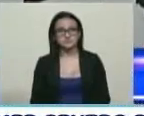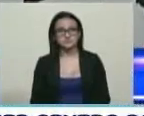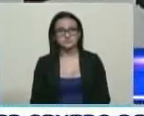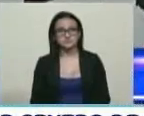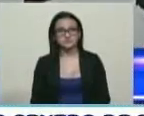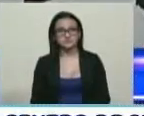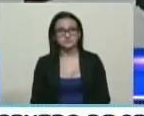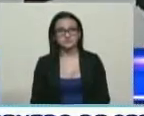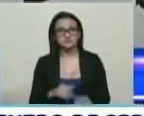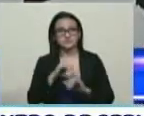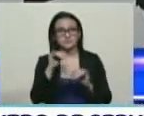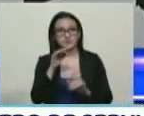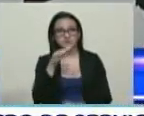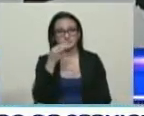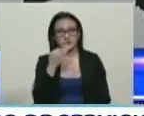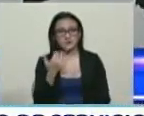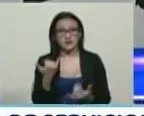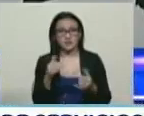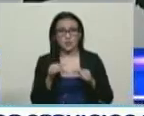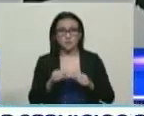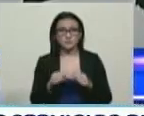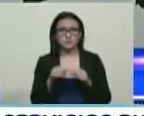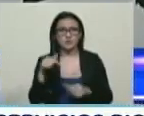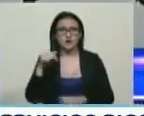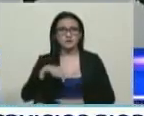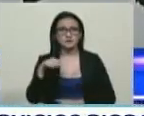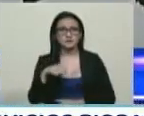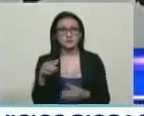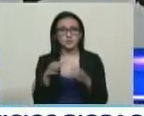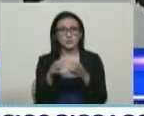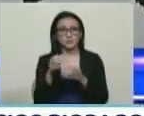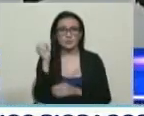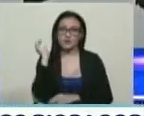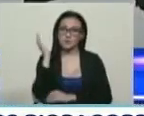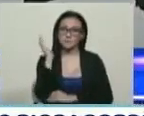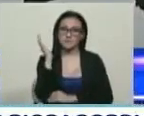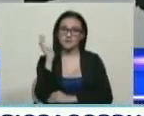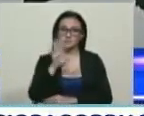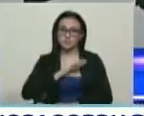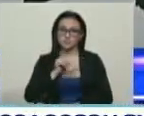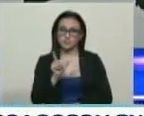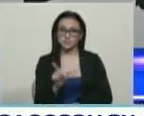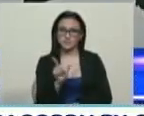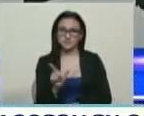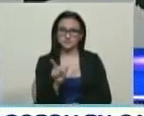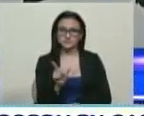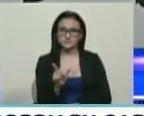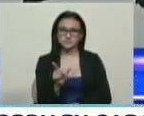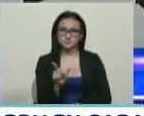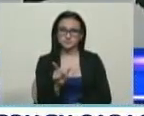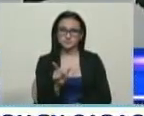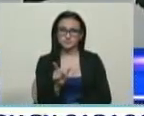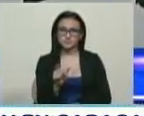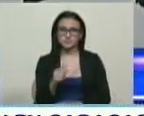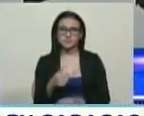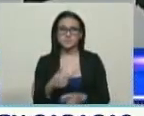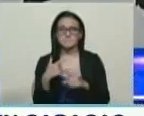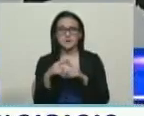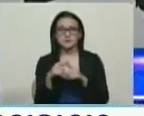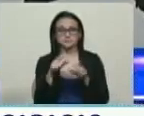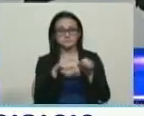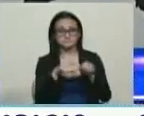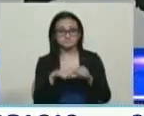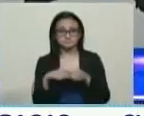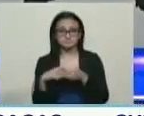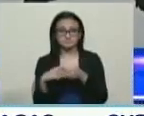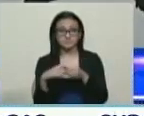Feliz tarde, Carlos. Así es, nosotros continuamos desde acá, desde el comando de campaña del Partido Socialista Unido de Venezuela y del Gran Polo Patriótico